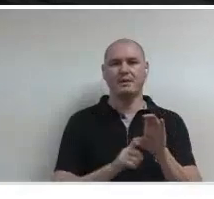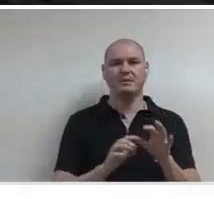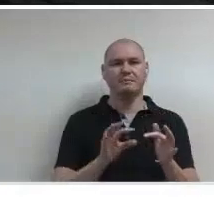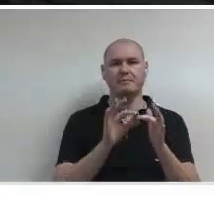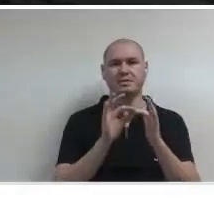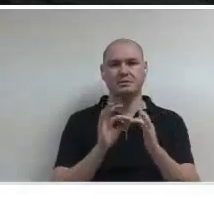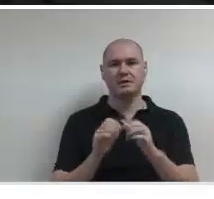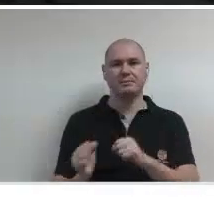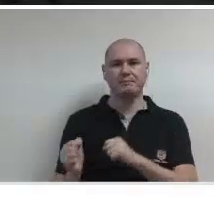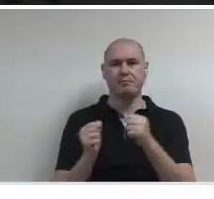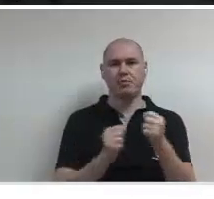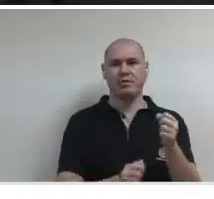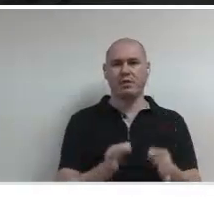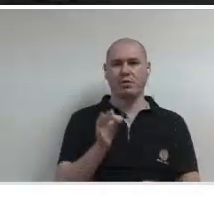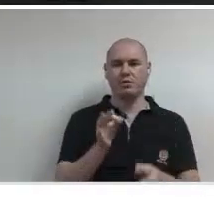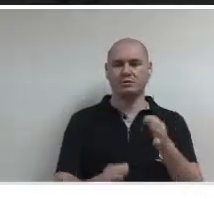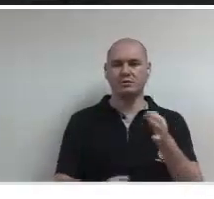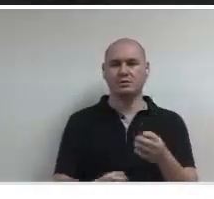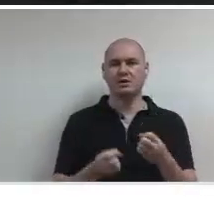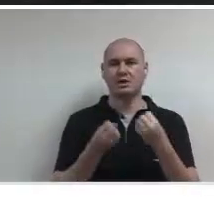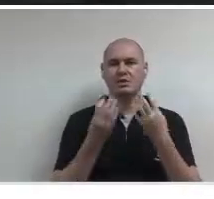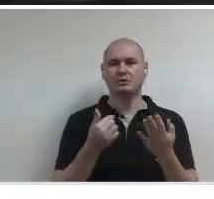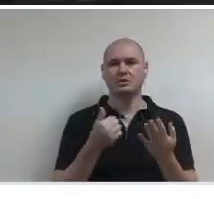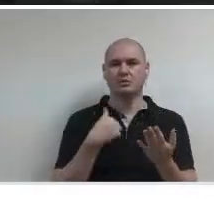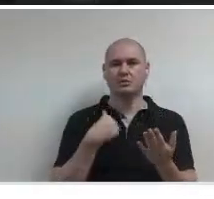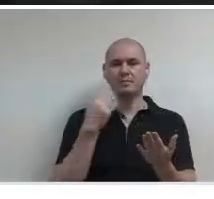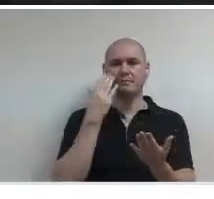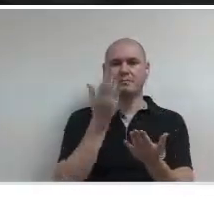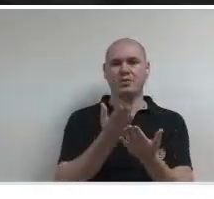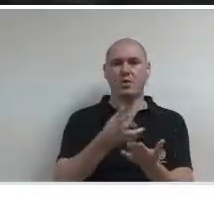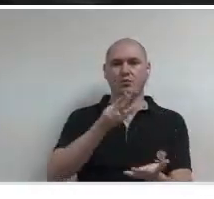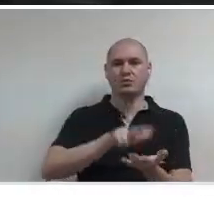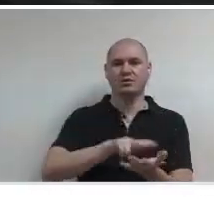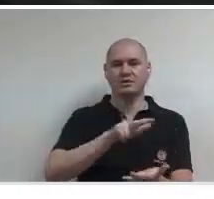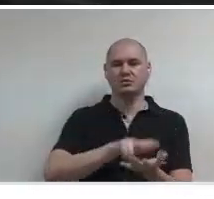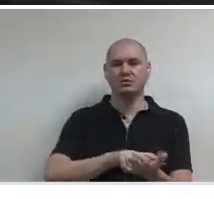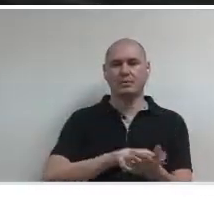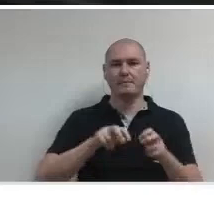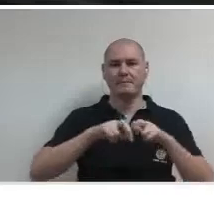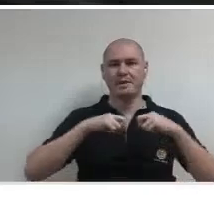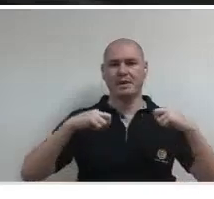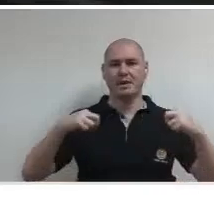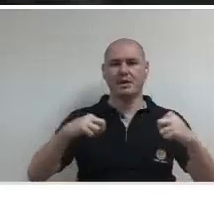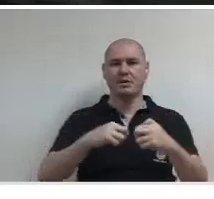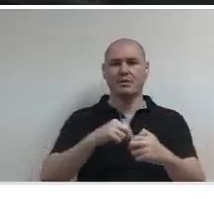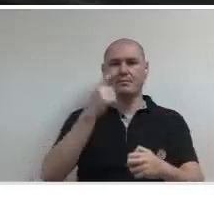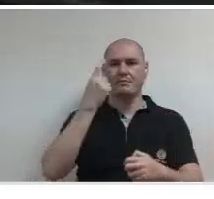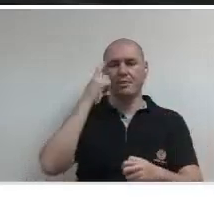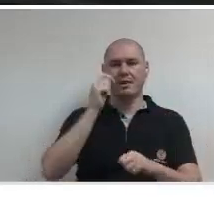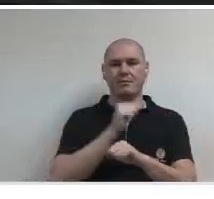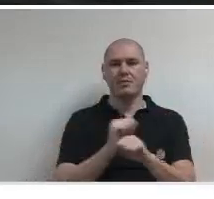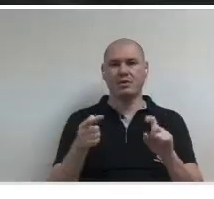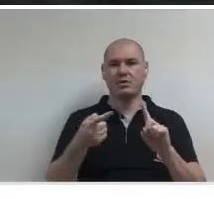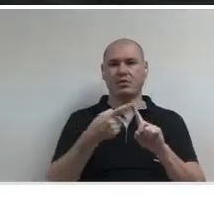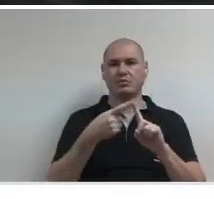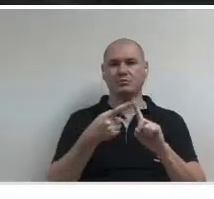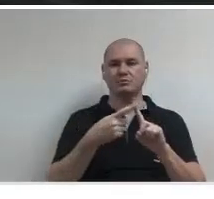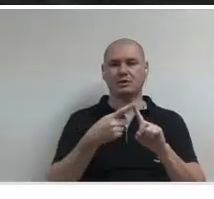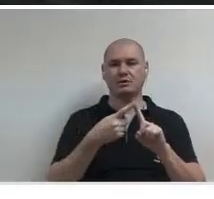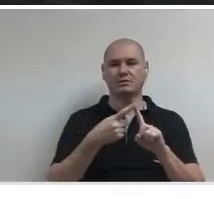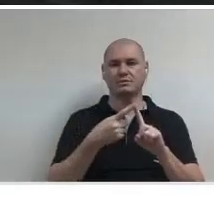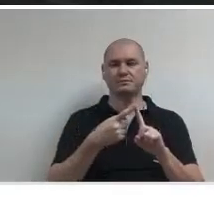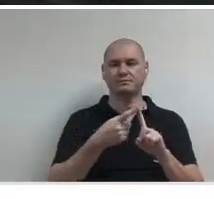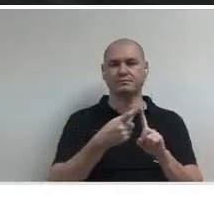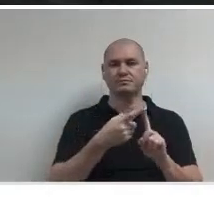judicial. O en situación a veces andas ahí va a poder judicial peañón te o correspondeba pues era mucha libre PM